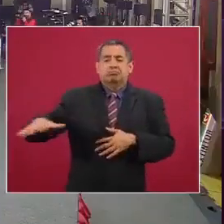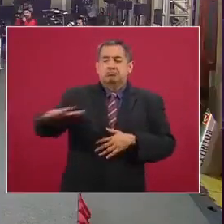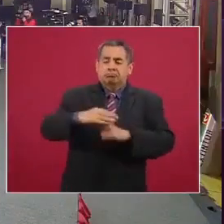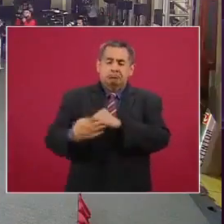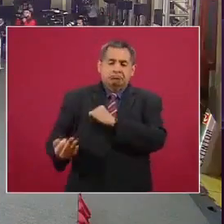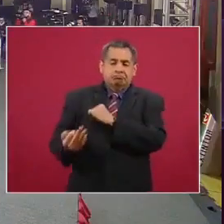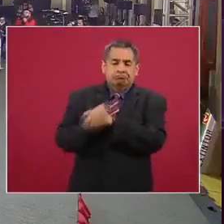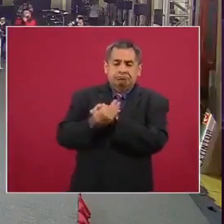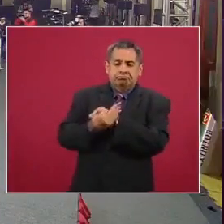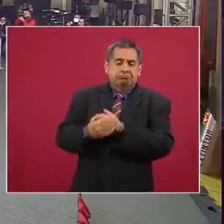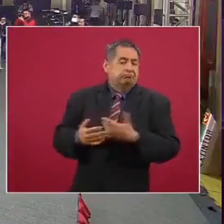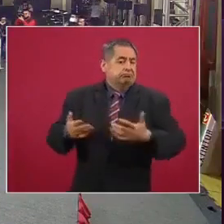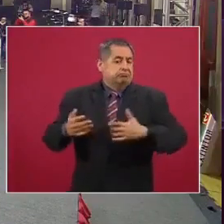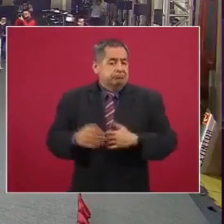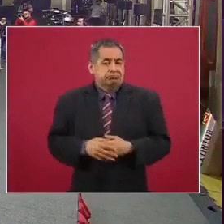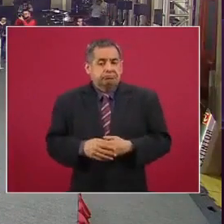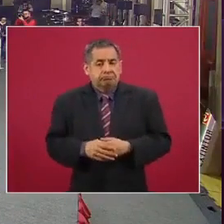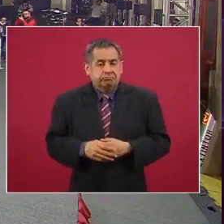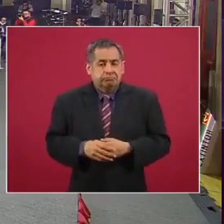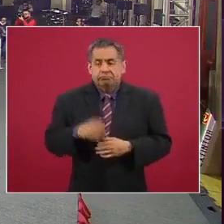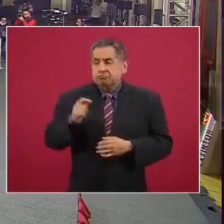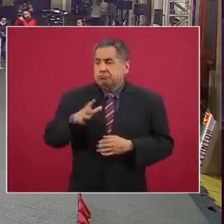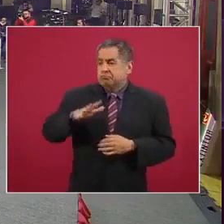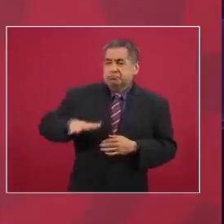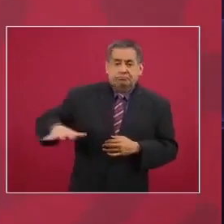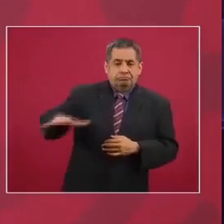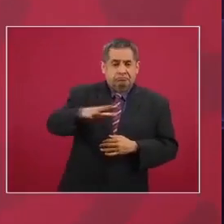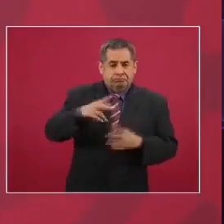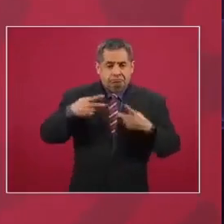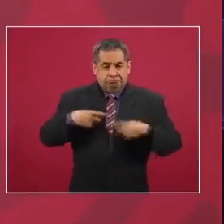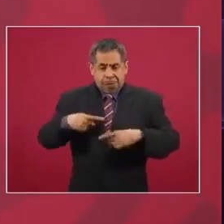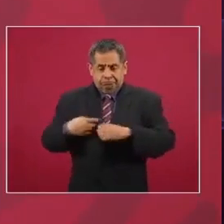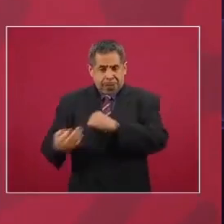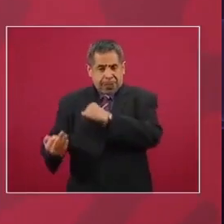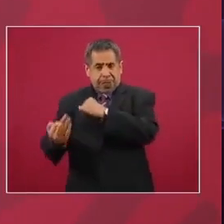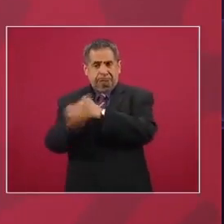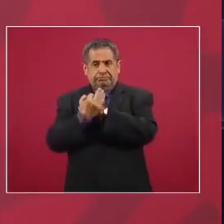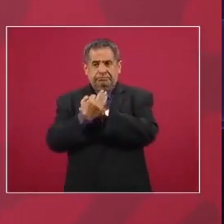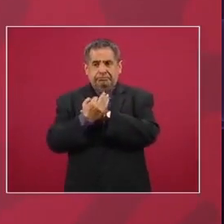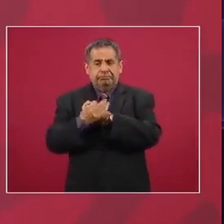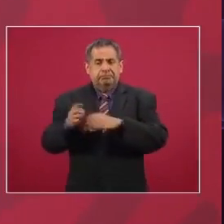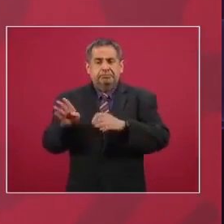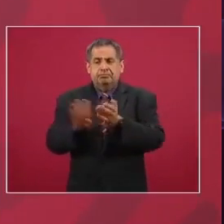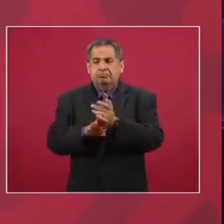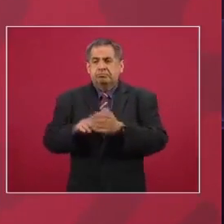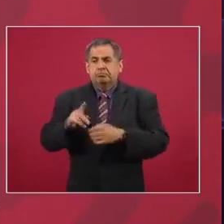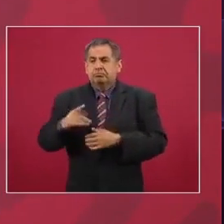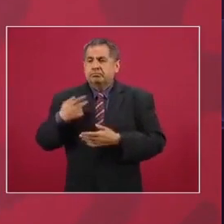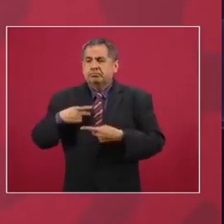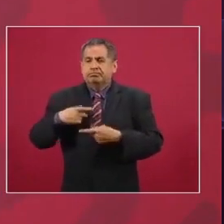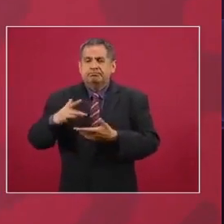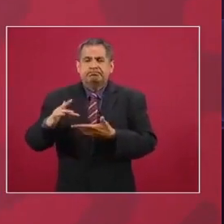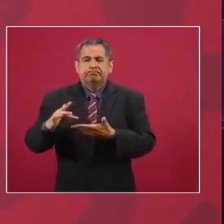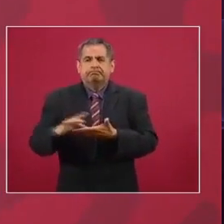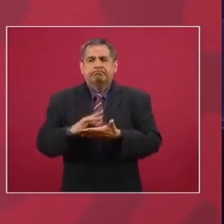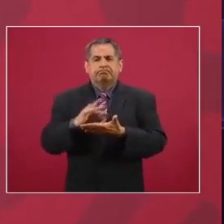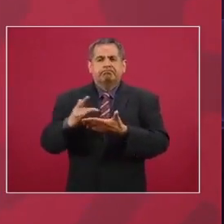Si se tiene el respaldo del pueblo, si se cuenta con el apoyo de la gente,